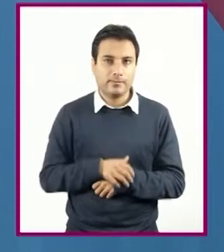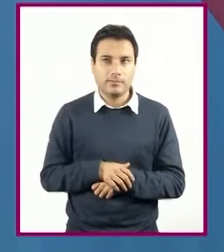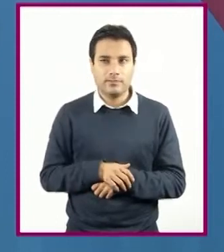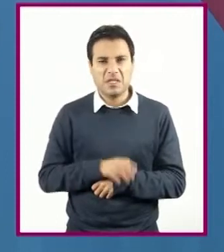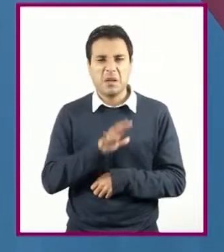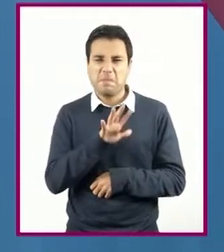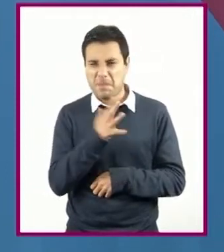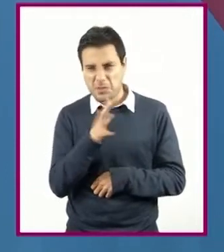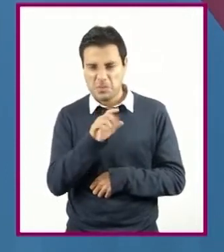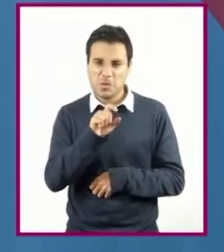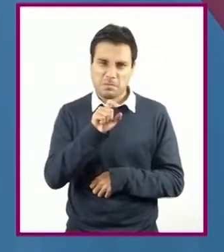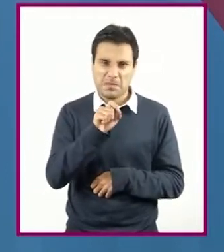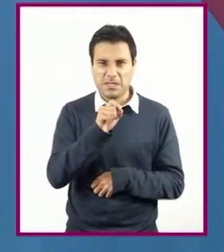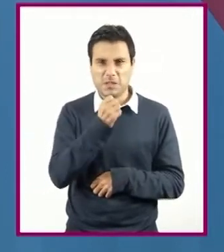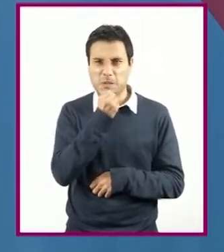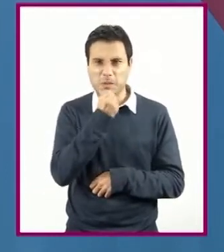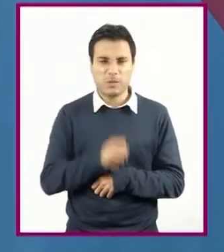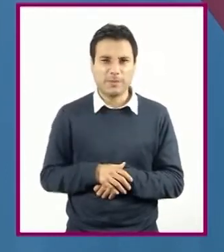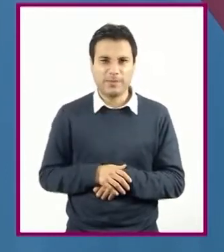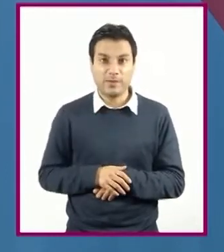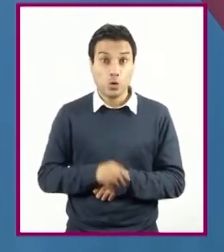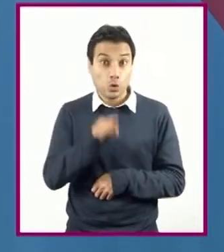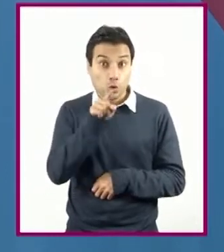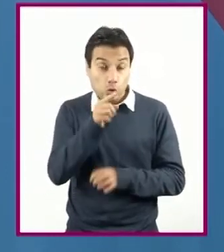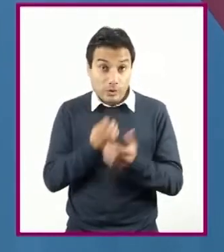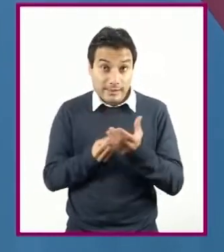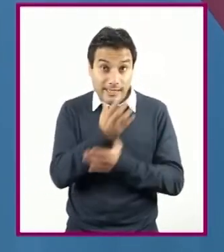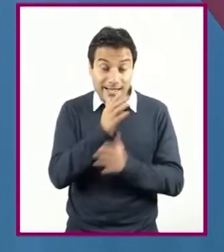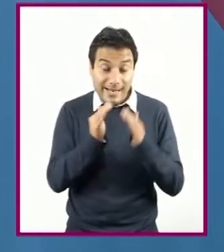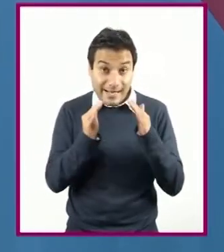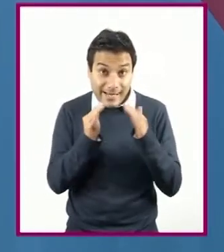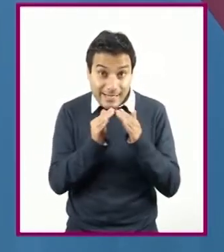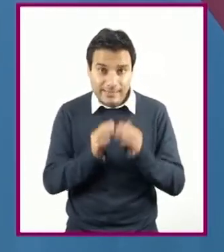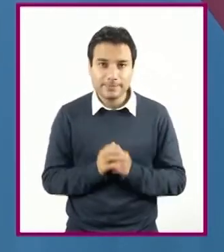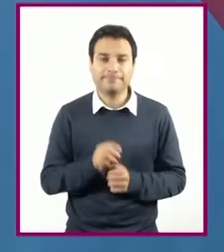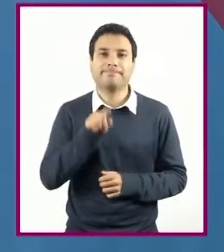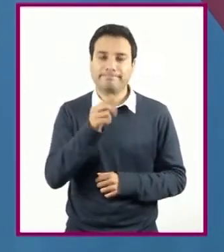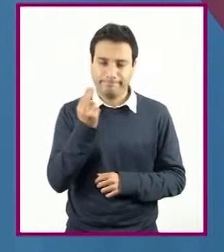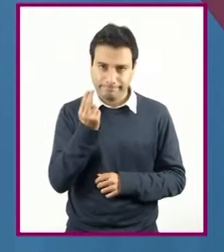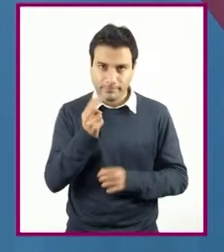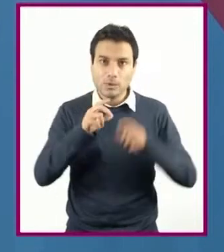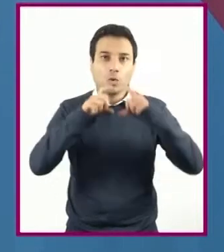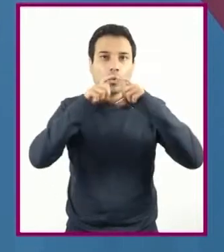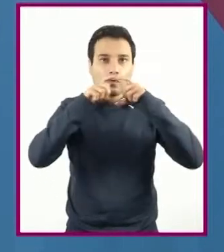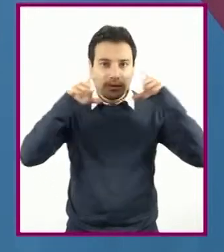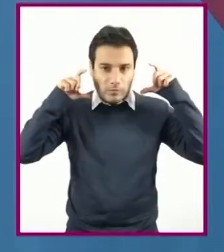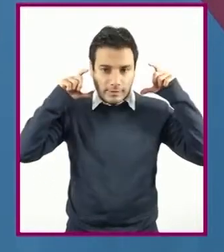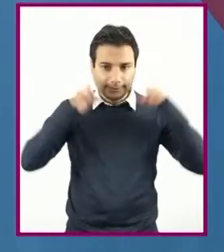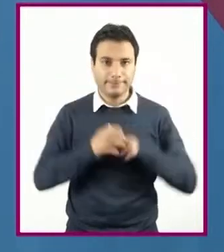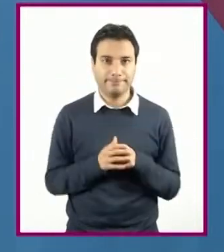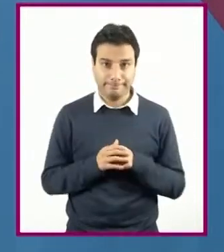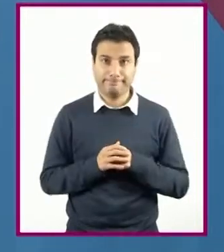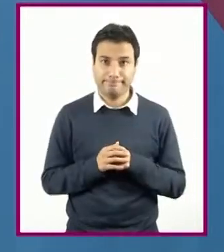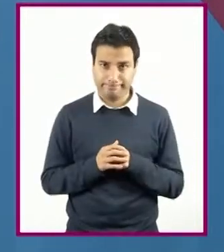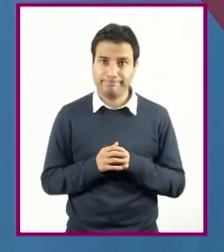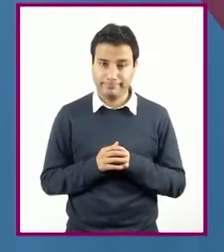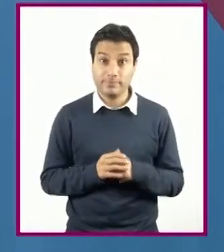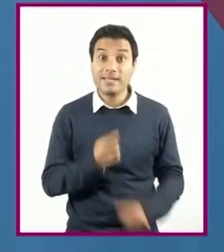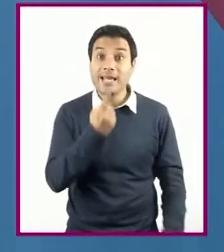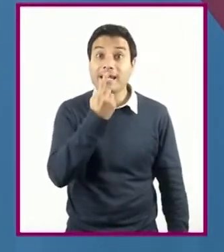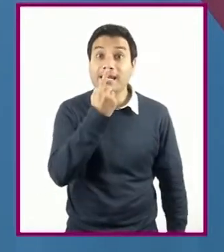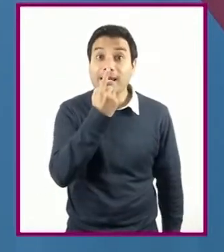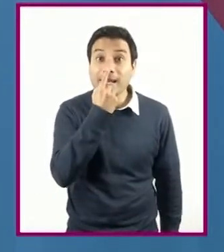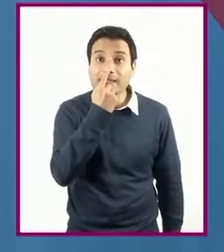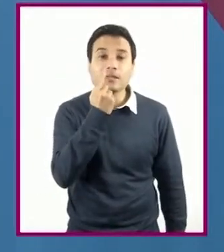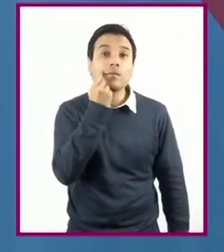20 segundos. Si necesitan salir, no olviden usar correctamente su cubrebocas, esto es, cubriendo nariz